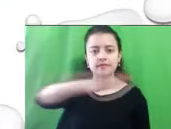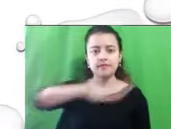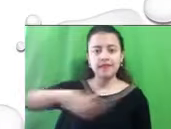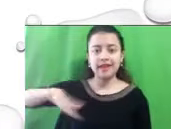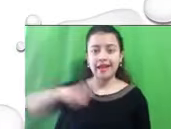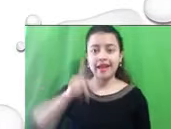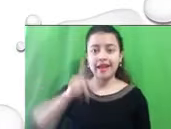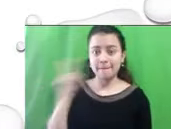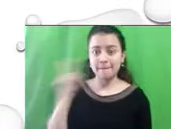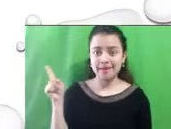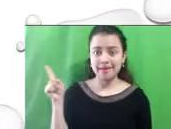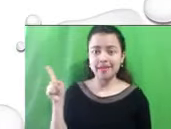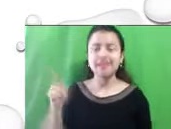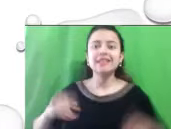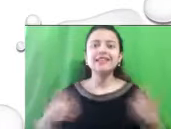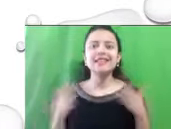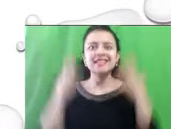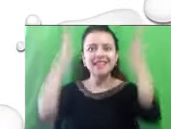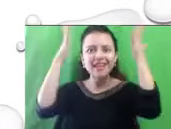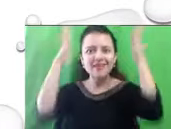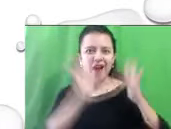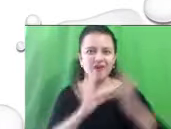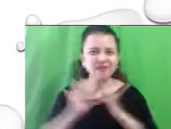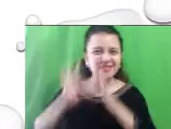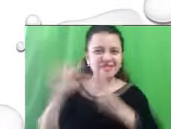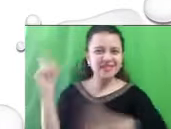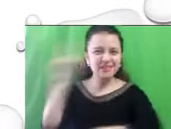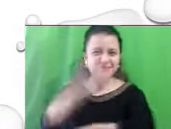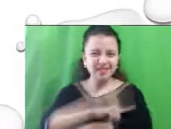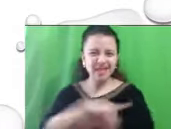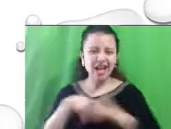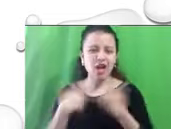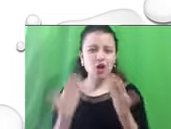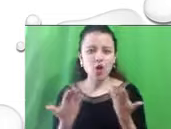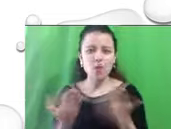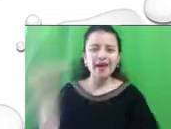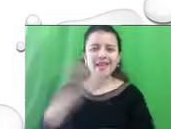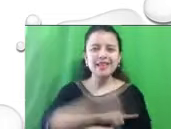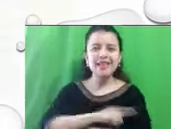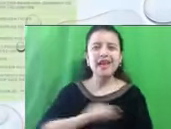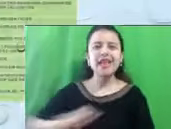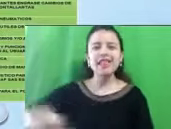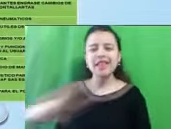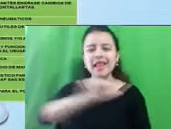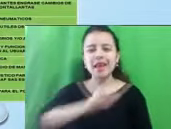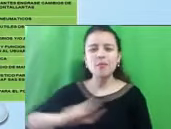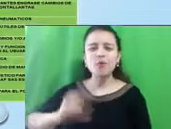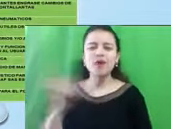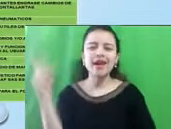se hace la celebración de fechas especiales en la empresa, como lo son el Día de la Mujer, el Día del Hombre, el Día de la Madre,